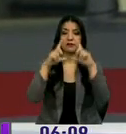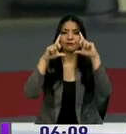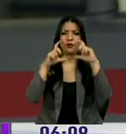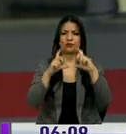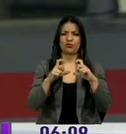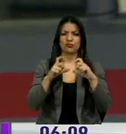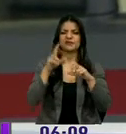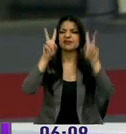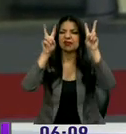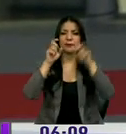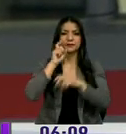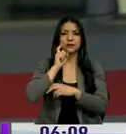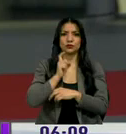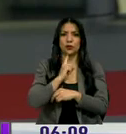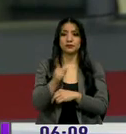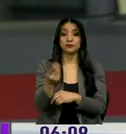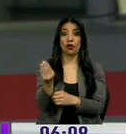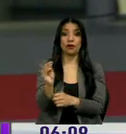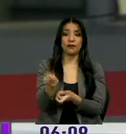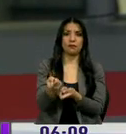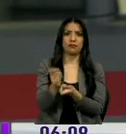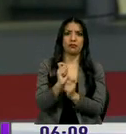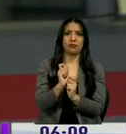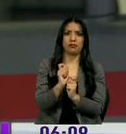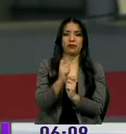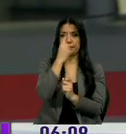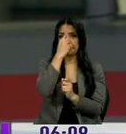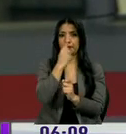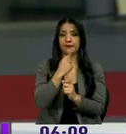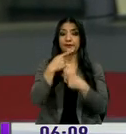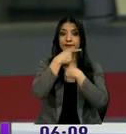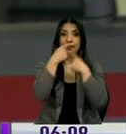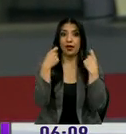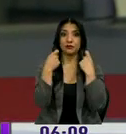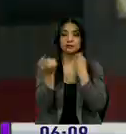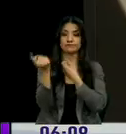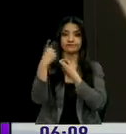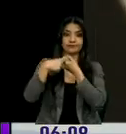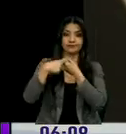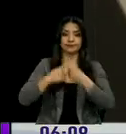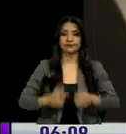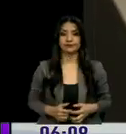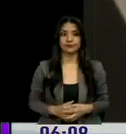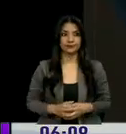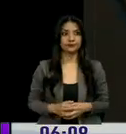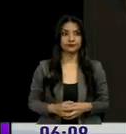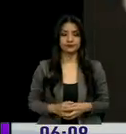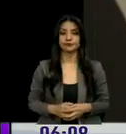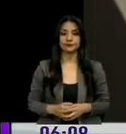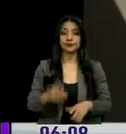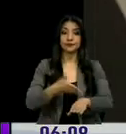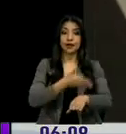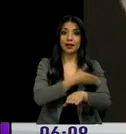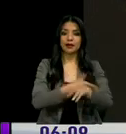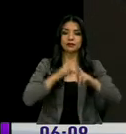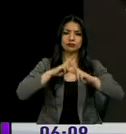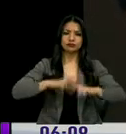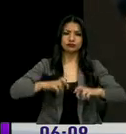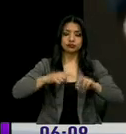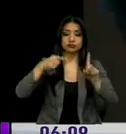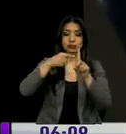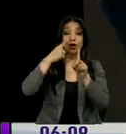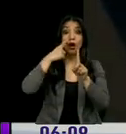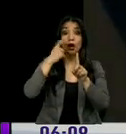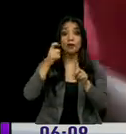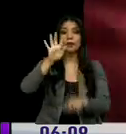Aparentemente reclutaba a menores de edad utilizando perfiles falsos. De las investigaciones, del sospechoso de 41 años de